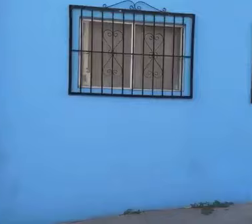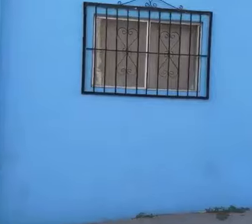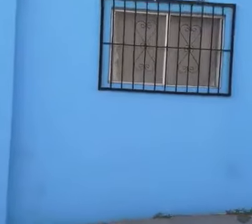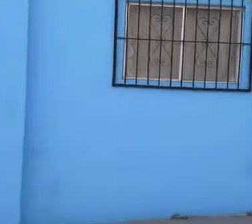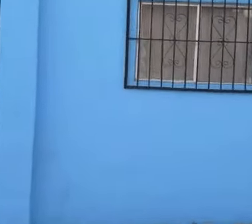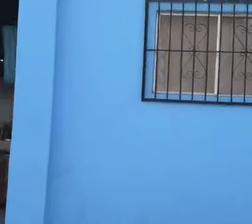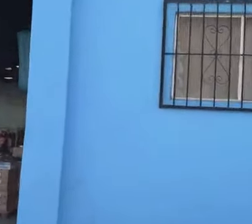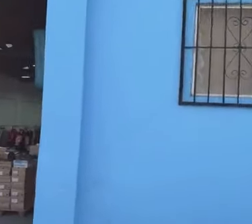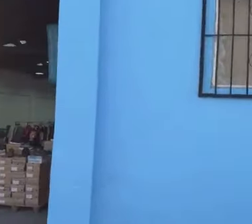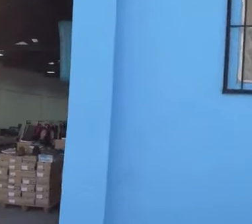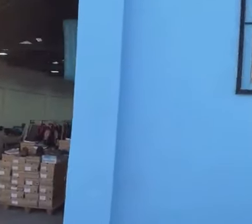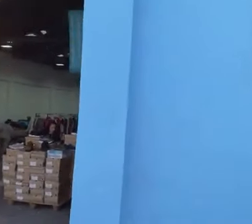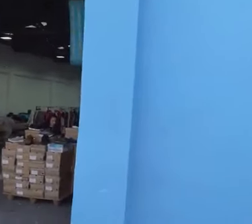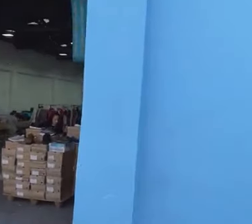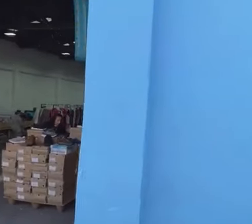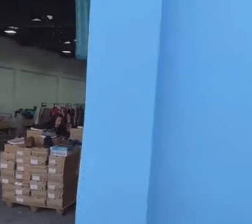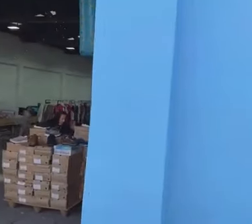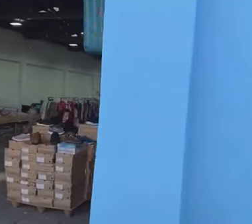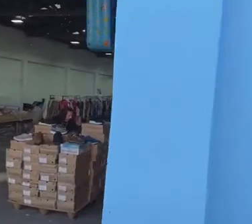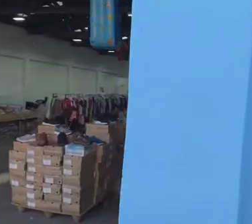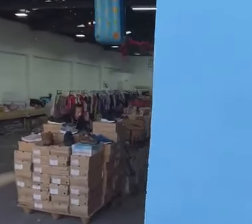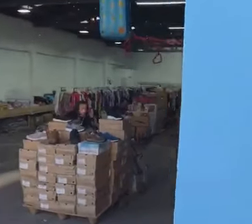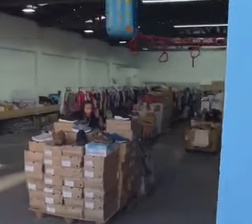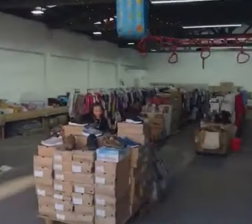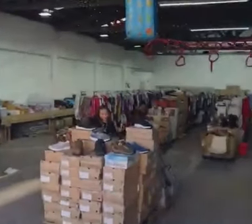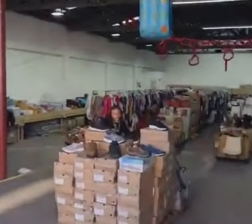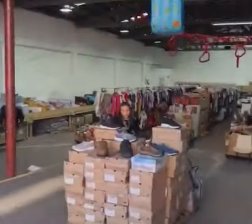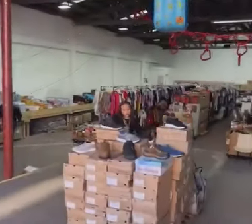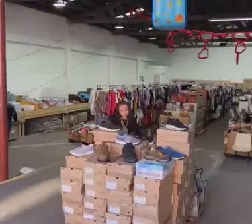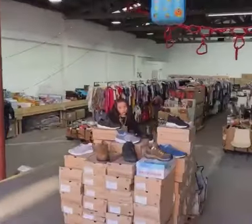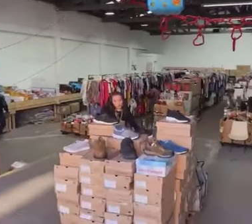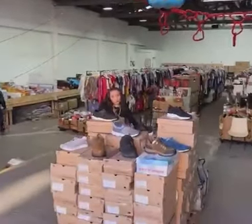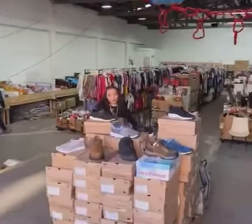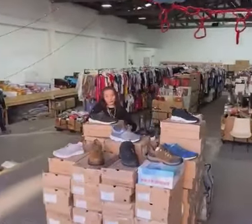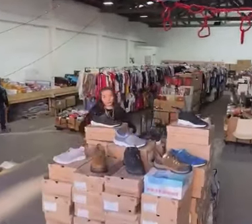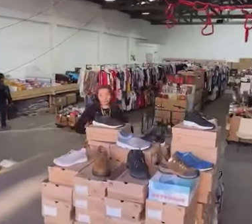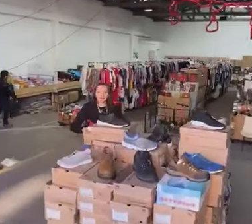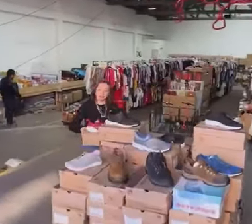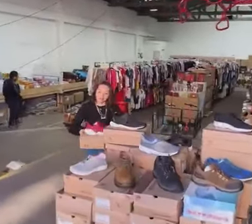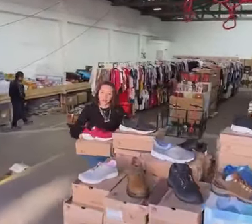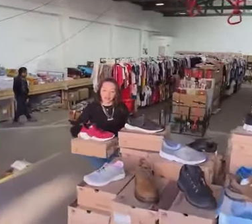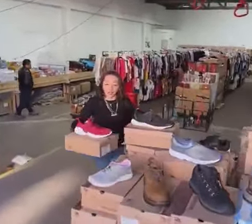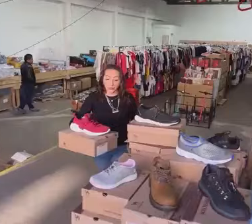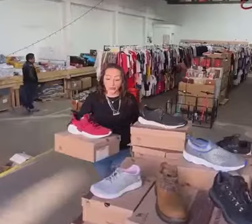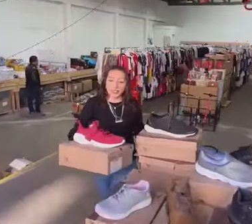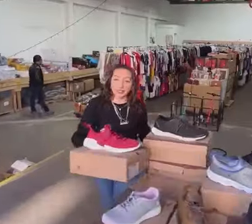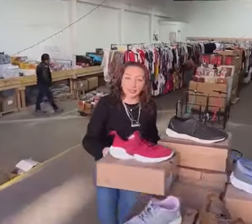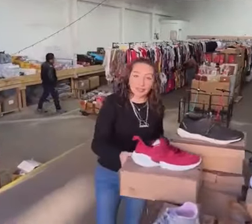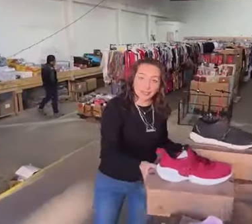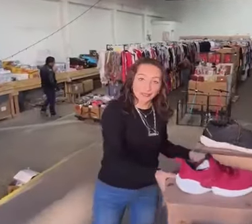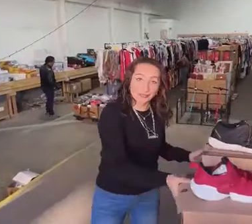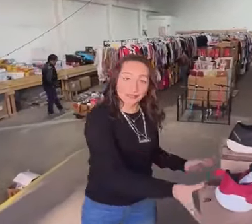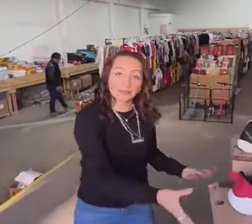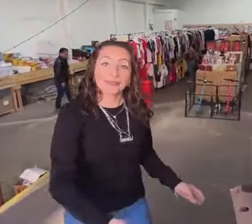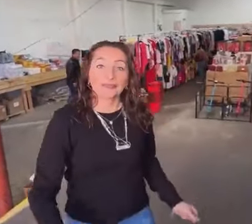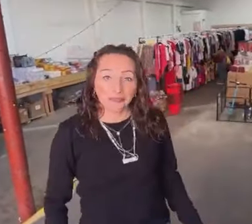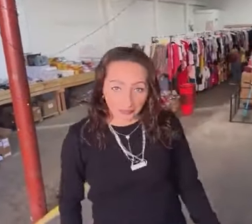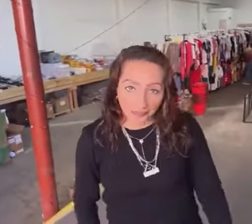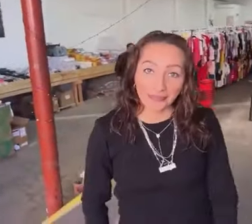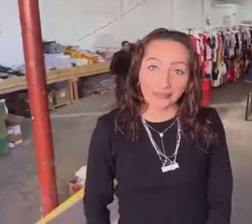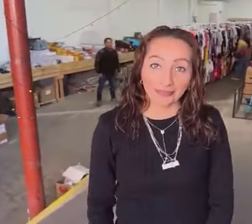acercar y me hablaron de esta tienda. Y vamos, hola, vamos llegando.